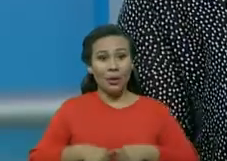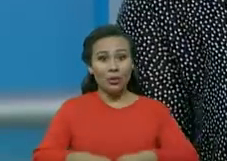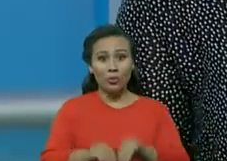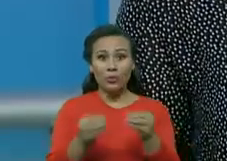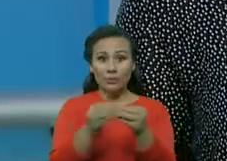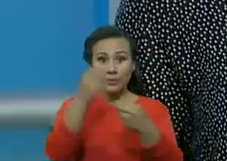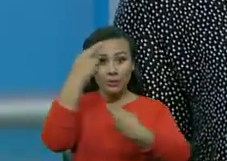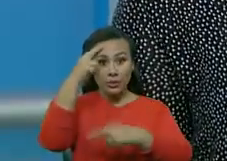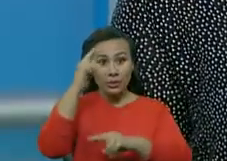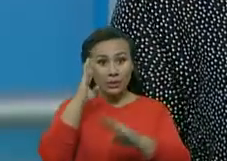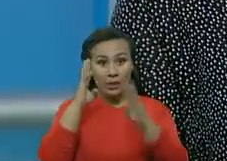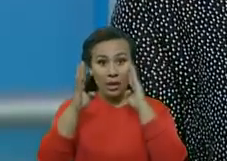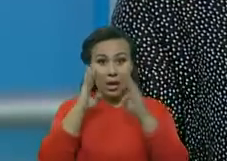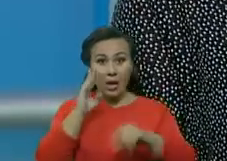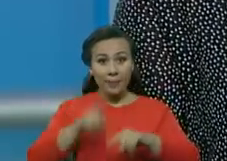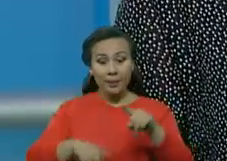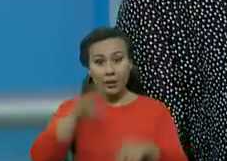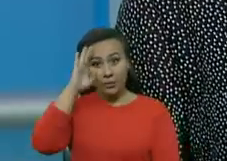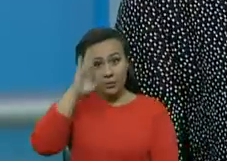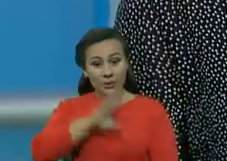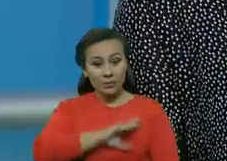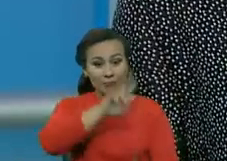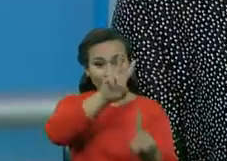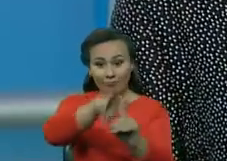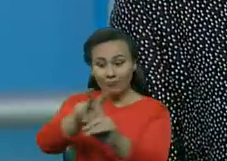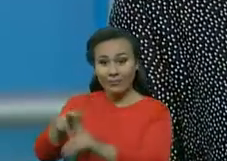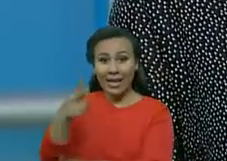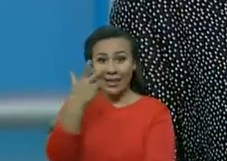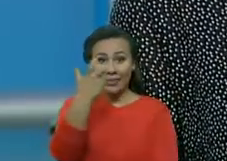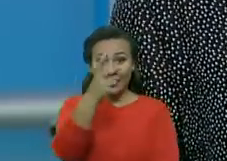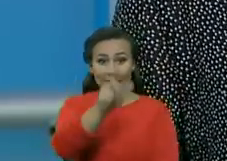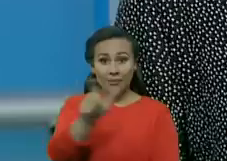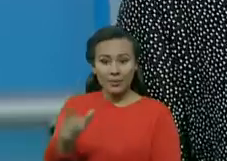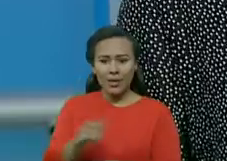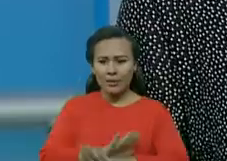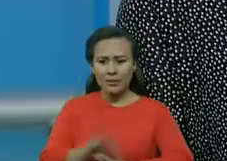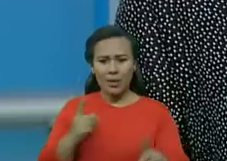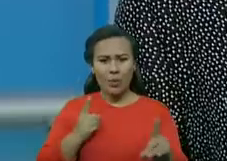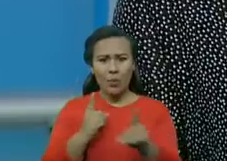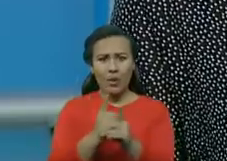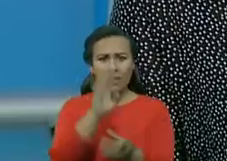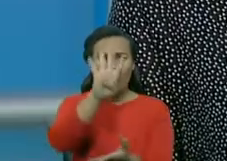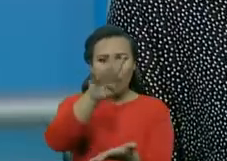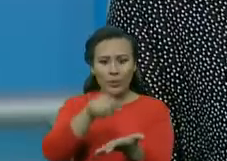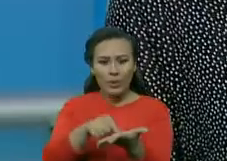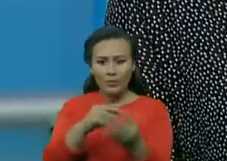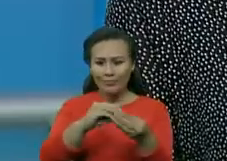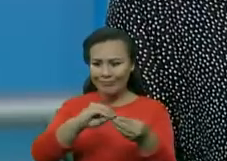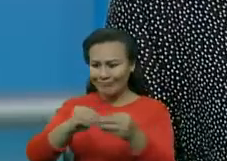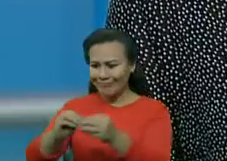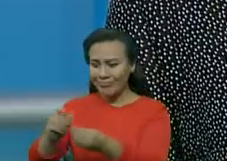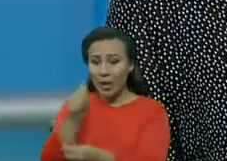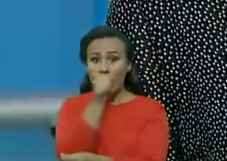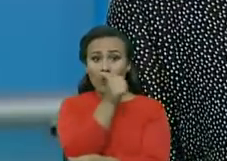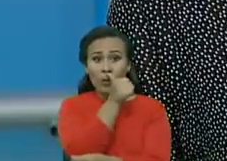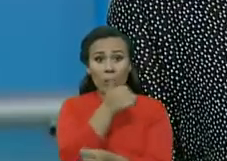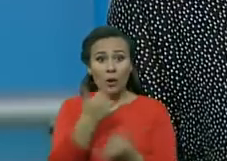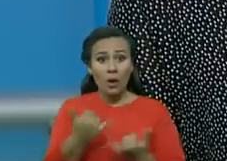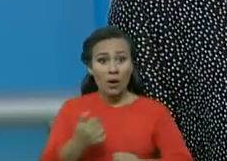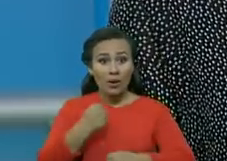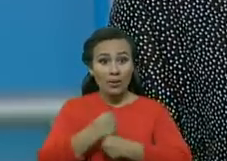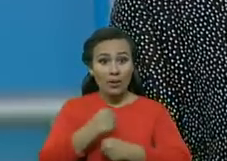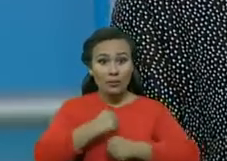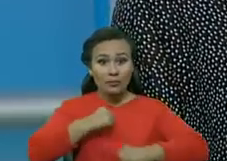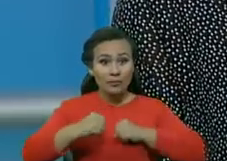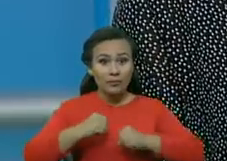Continuamos informando, amigos. La policía detuvo a 13 personas y decomisó más de 4.000 dosis de droga durante un operativo